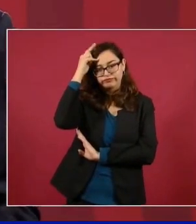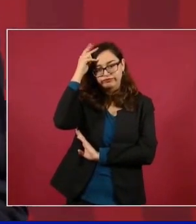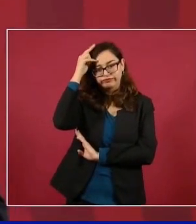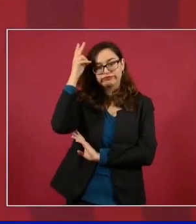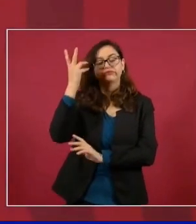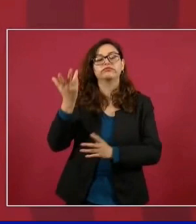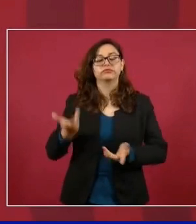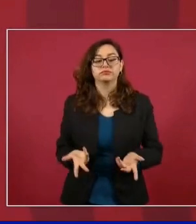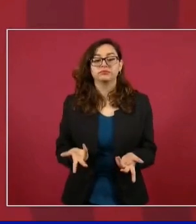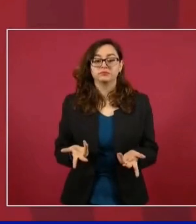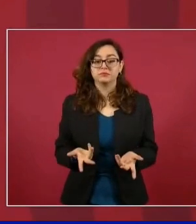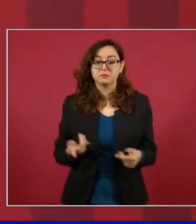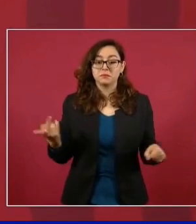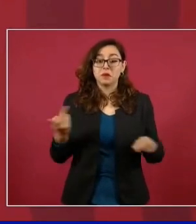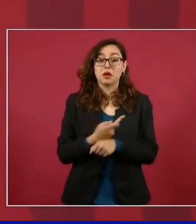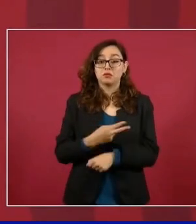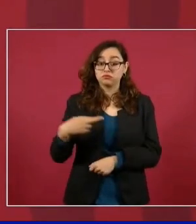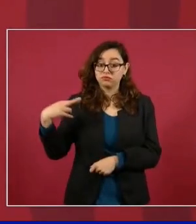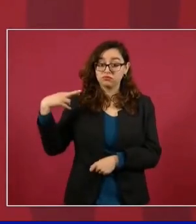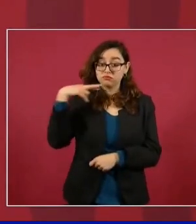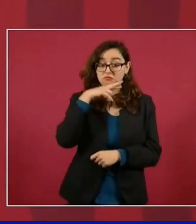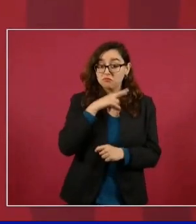Entonces, va a llevar tiempo.